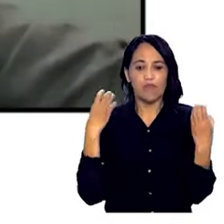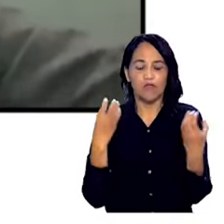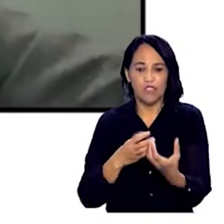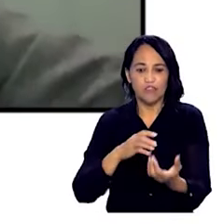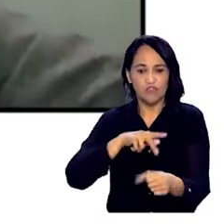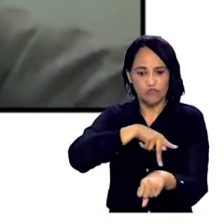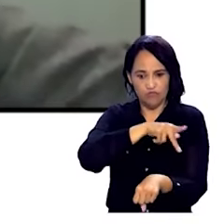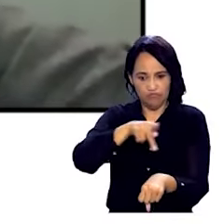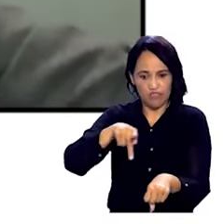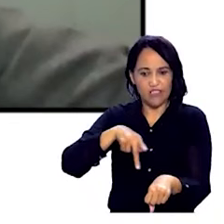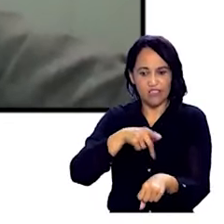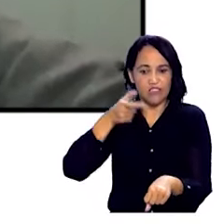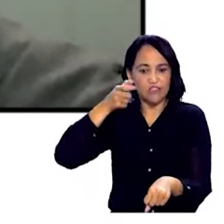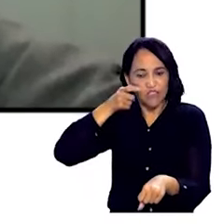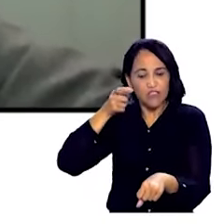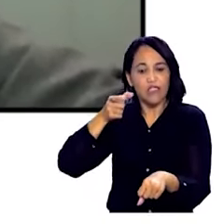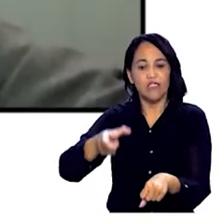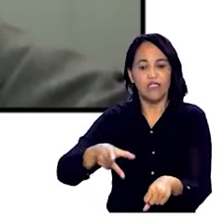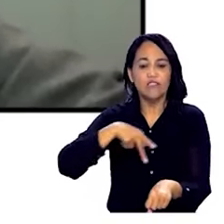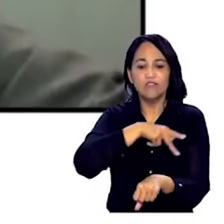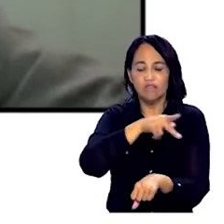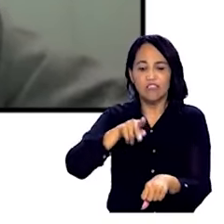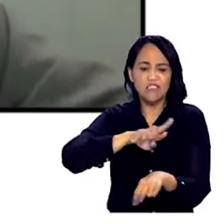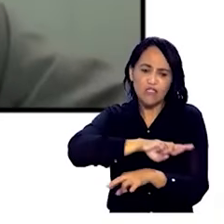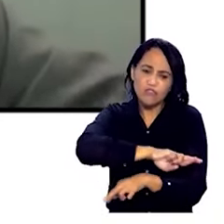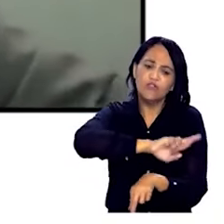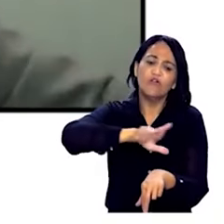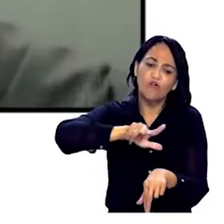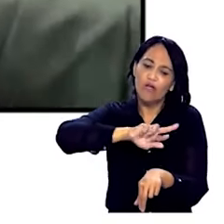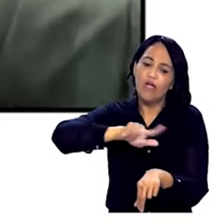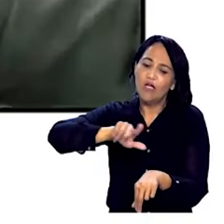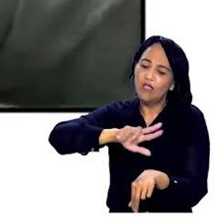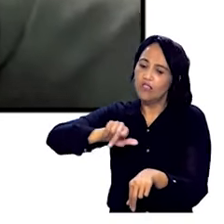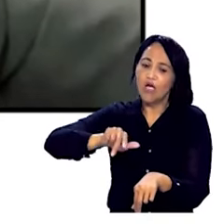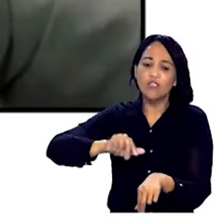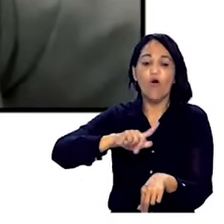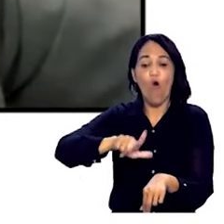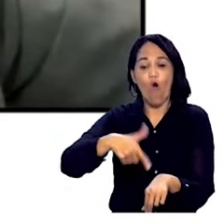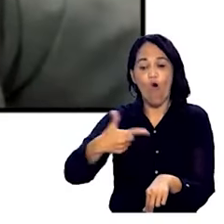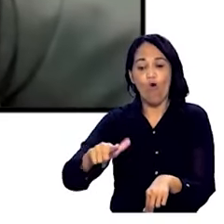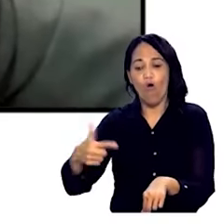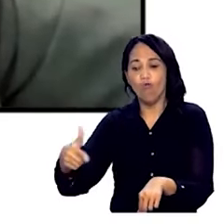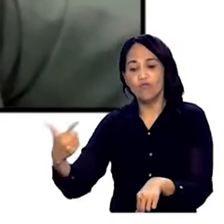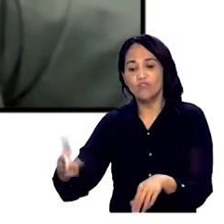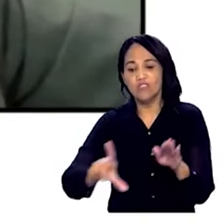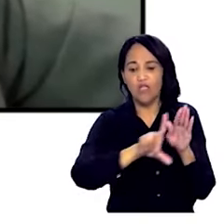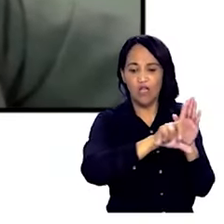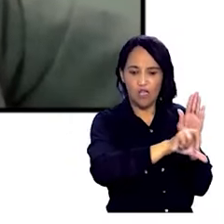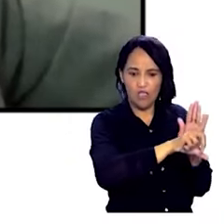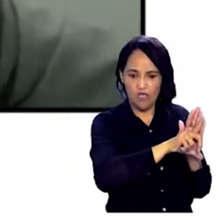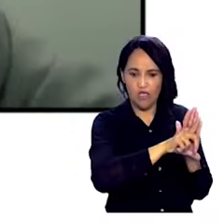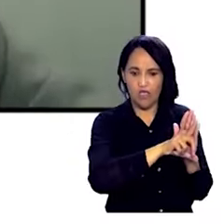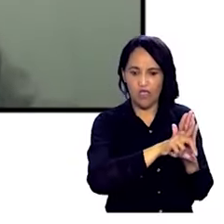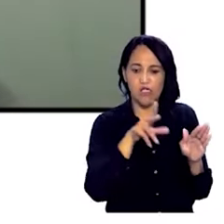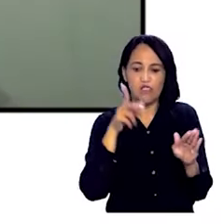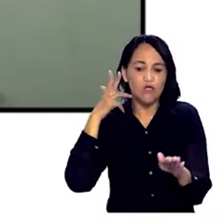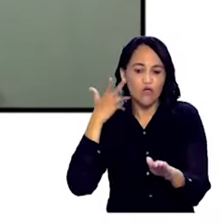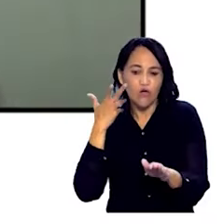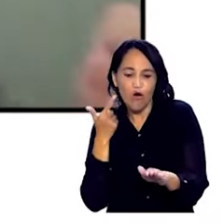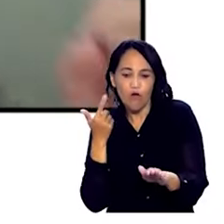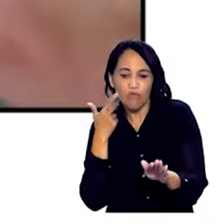esas otres comunes que congreso de la na aprueba Pero que Son aplicadas en útima instancia por las